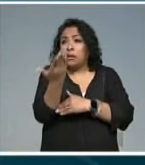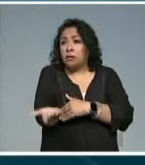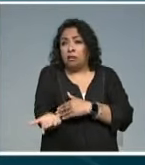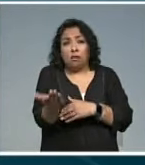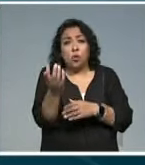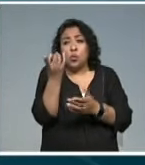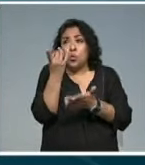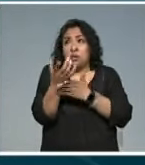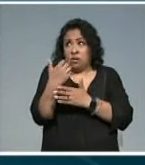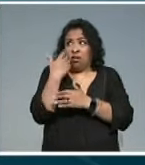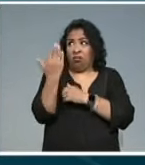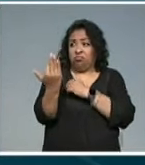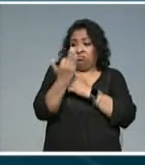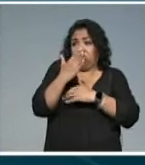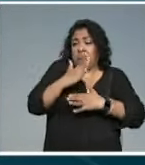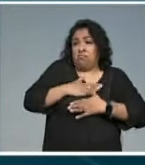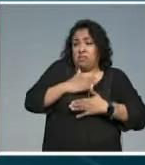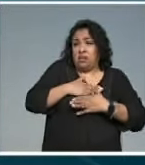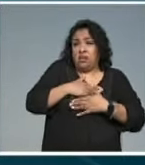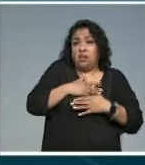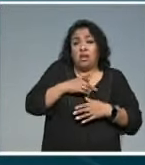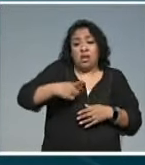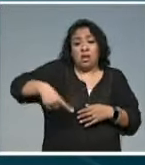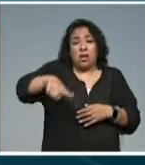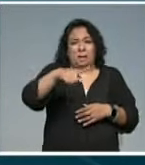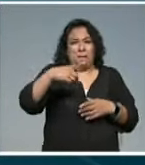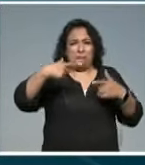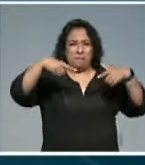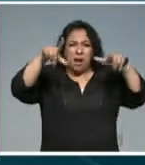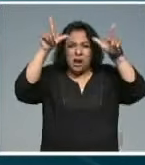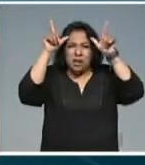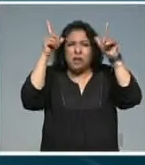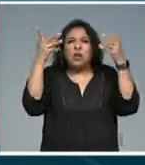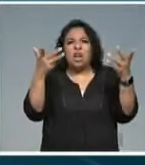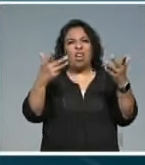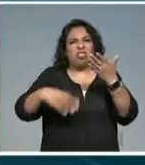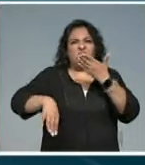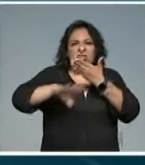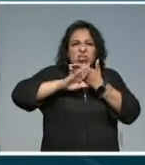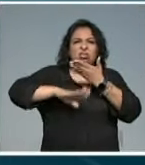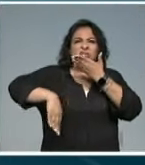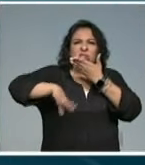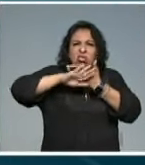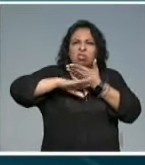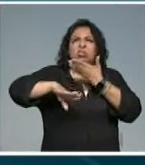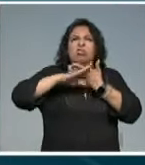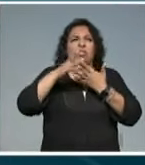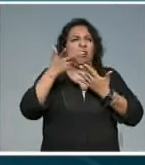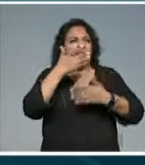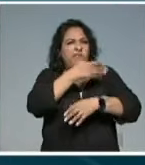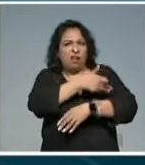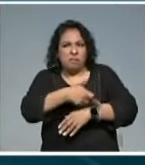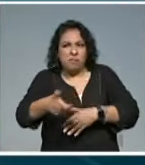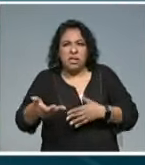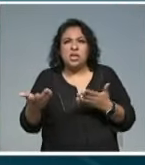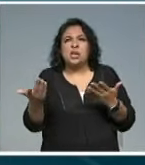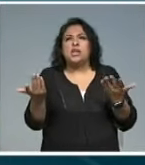defendió porque lo que hicieron estos marineros pues fue ir a atacar a su familia,